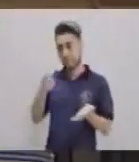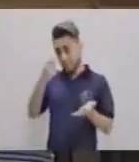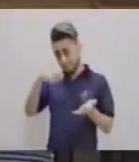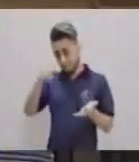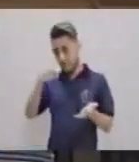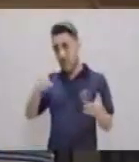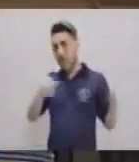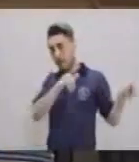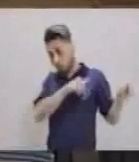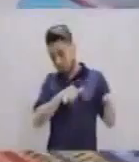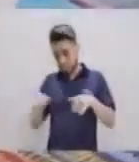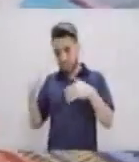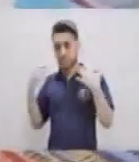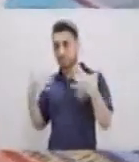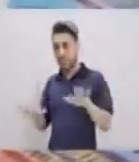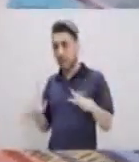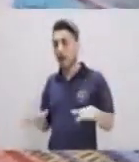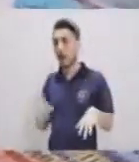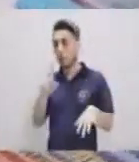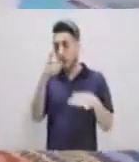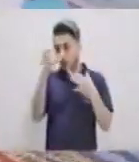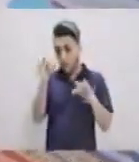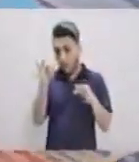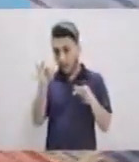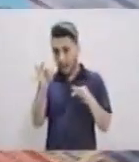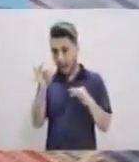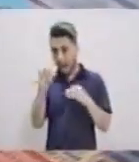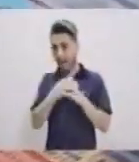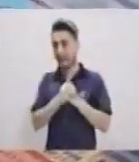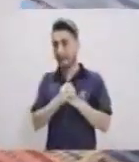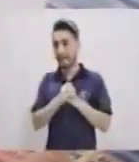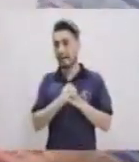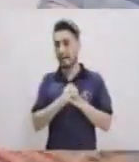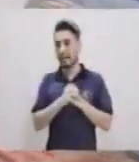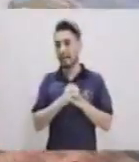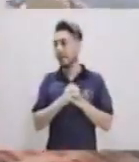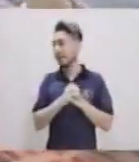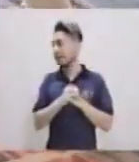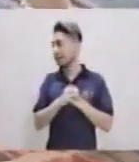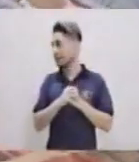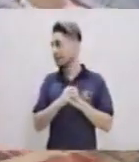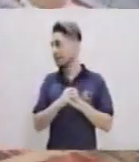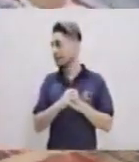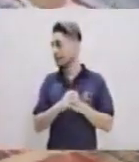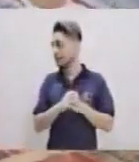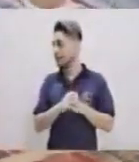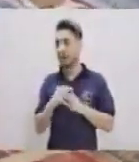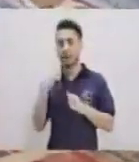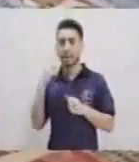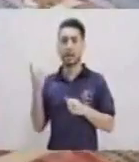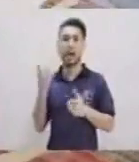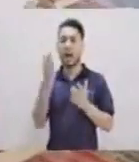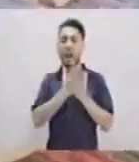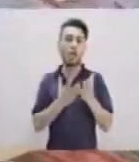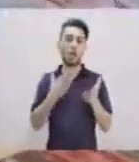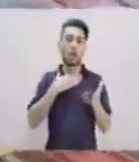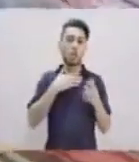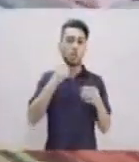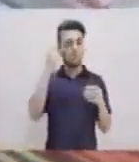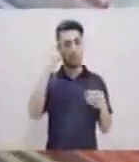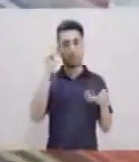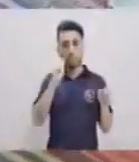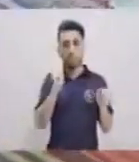grabamos, imprimimos una hoja, ¿verdad?, de un algo que yo considero que